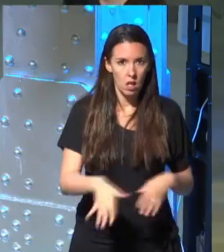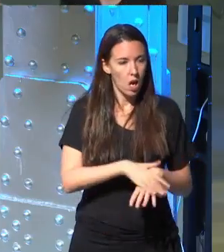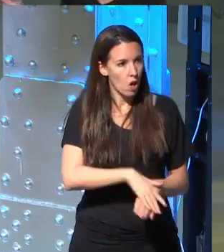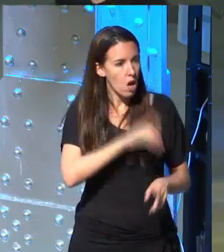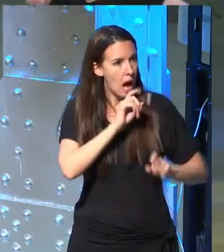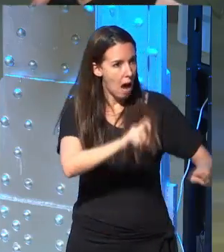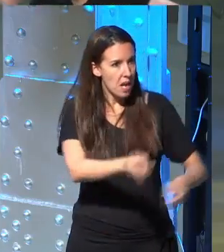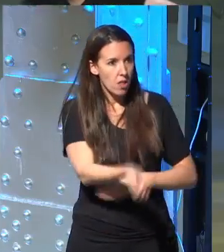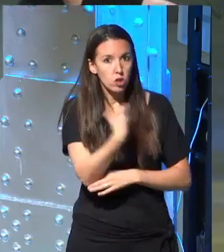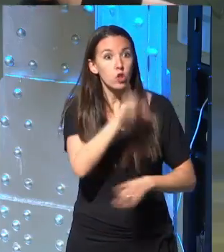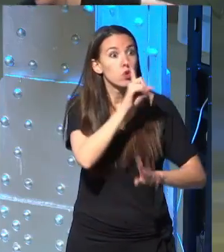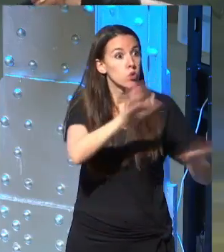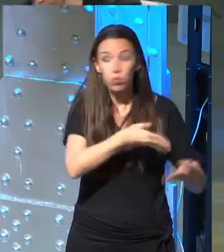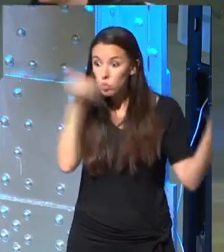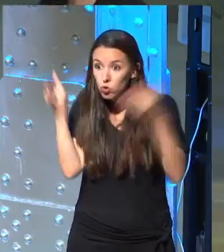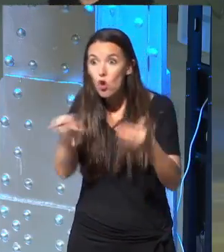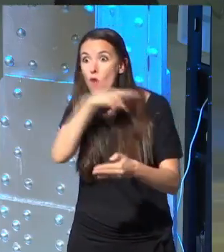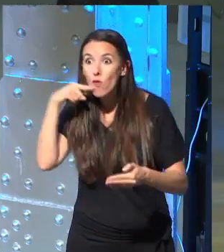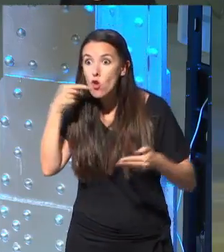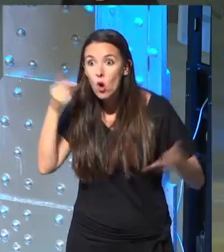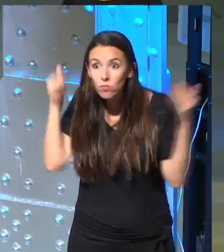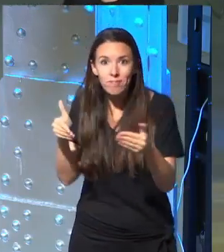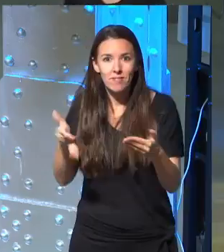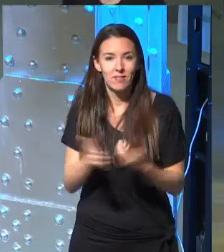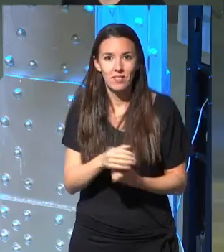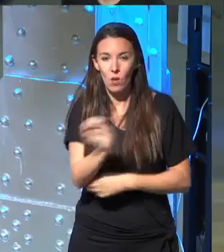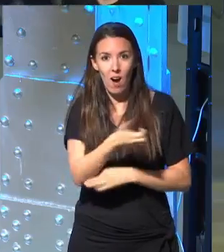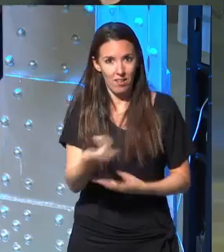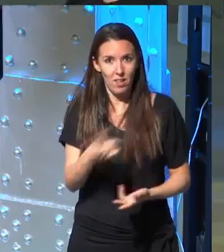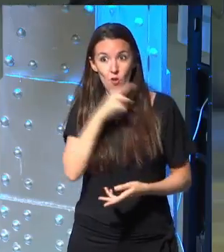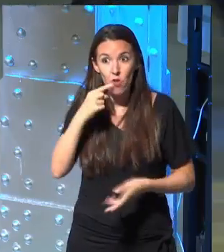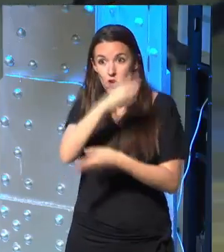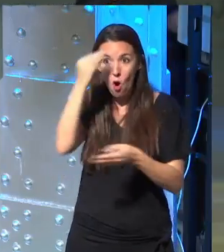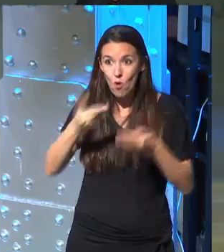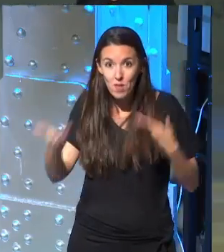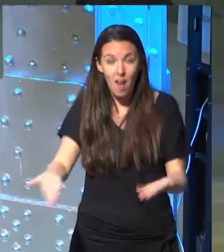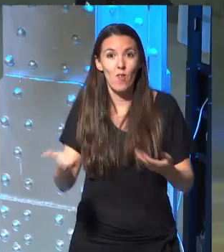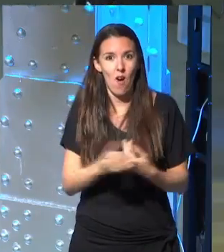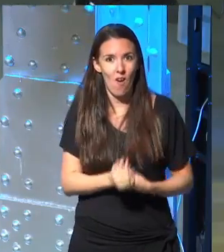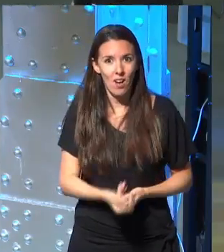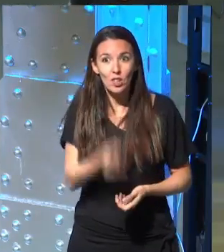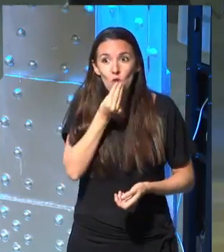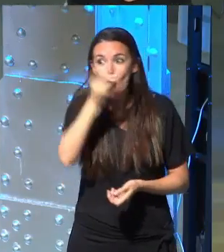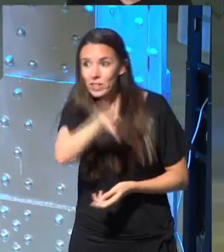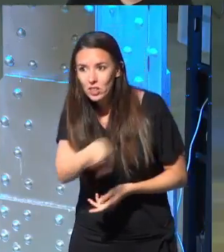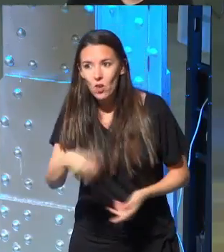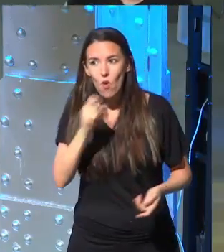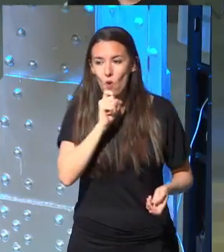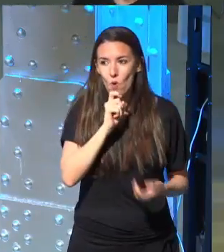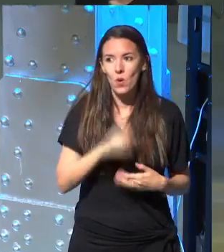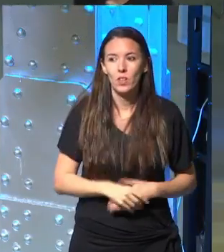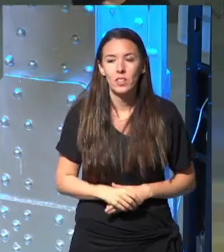¿sabes? Y todo el mundo... El bollo. Que se ha dejado el bollo. Claro, todo el mundo, pero ¿se lo come o no se lo come?